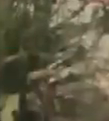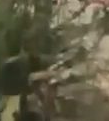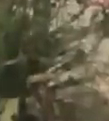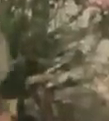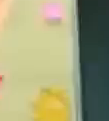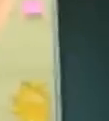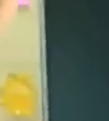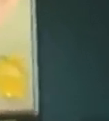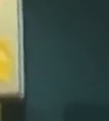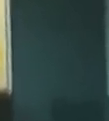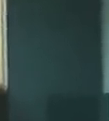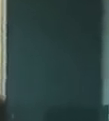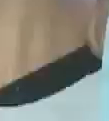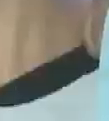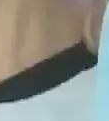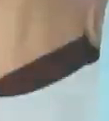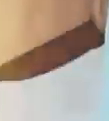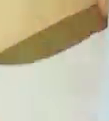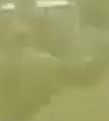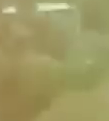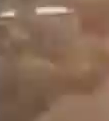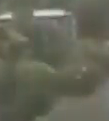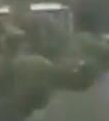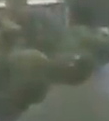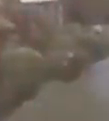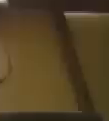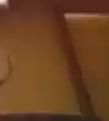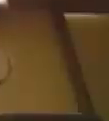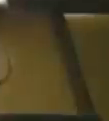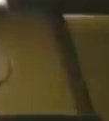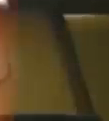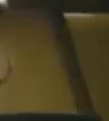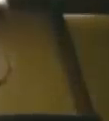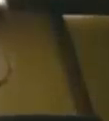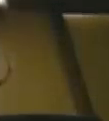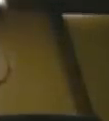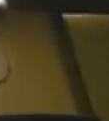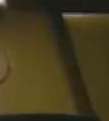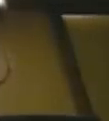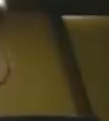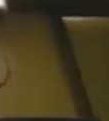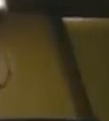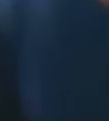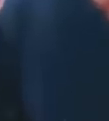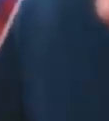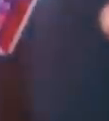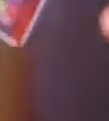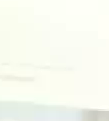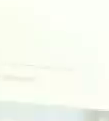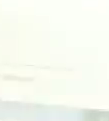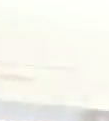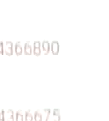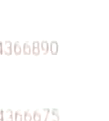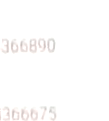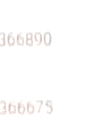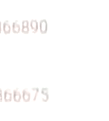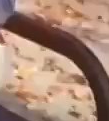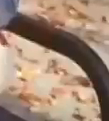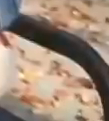a los niños, a las niñas, a las madres, los padres, los hogares de nuestra patria, que vamos a ir